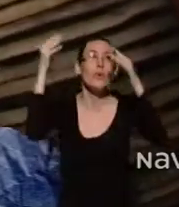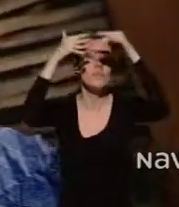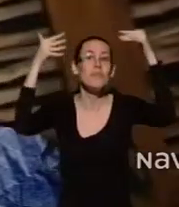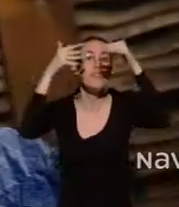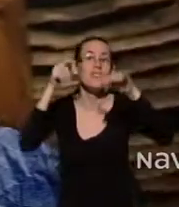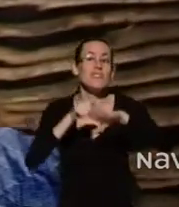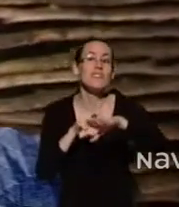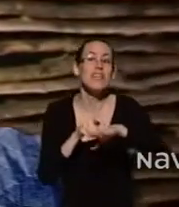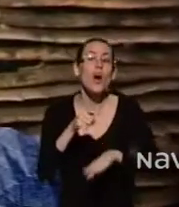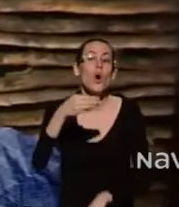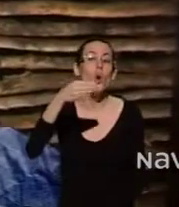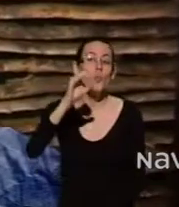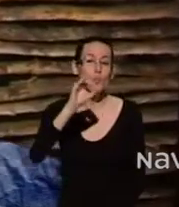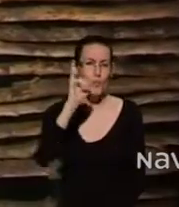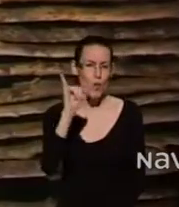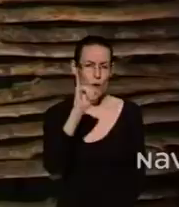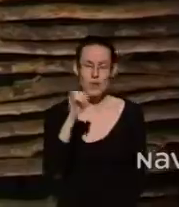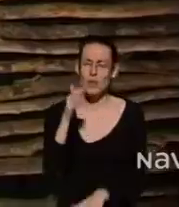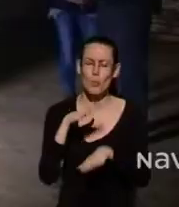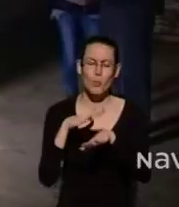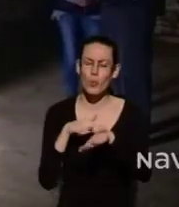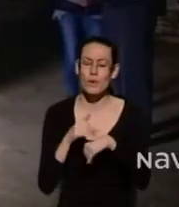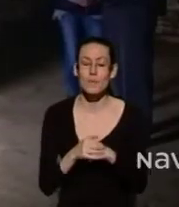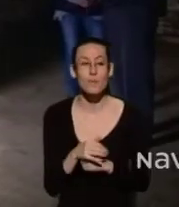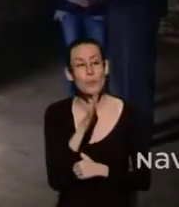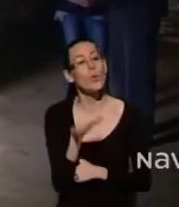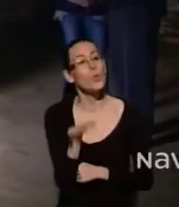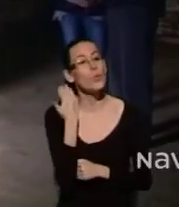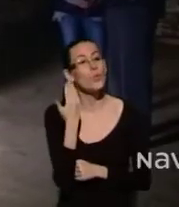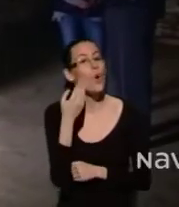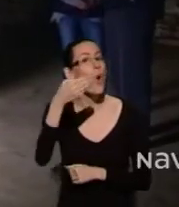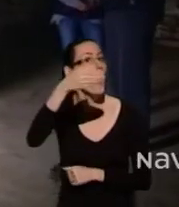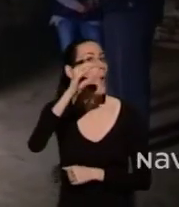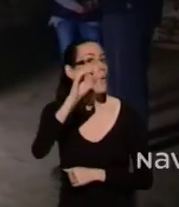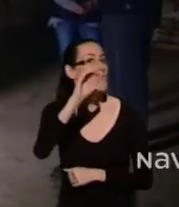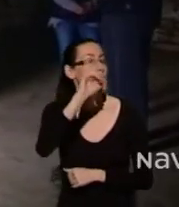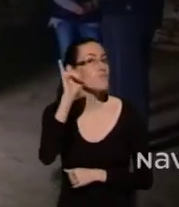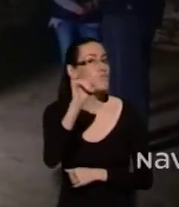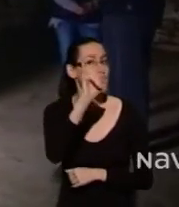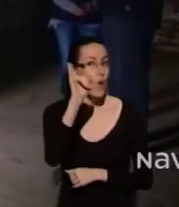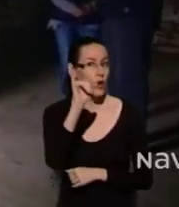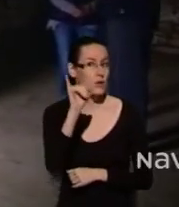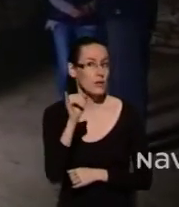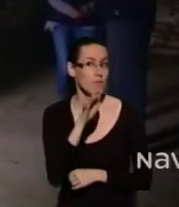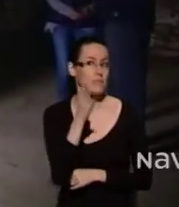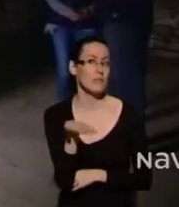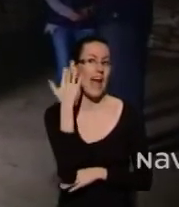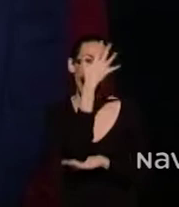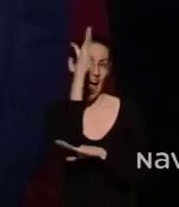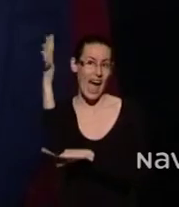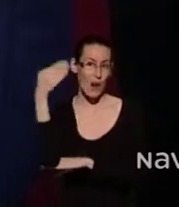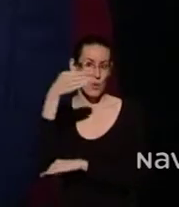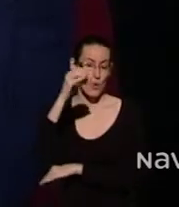ponían? Pues entonces se ponía el boj. Boj, que entonces había mucho boj por